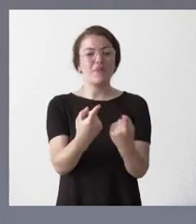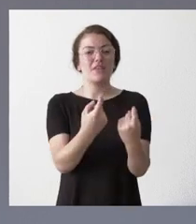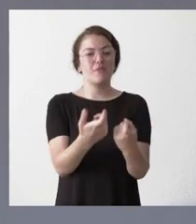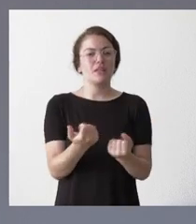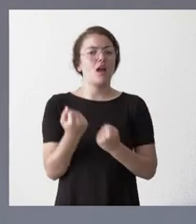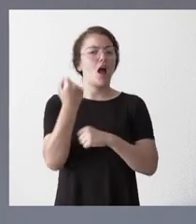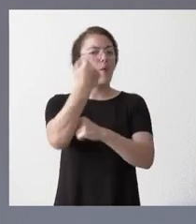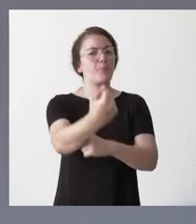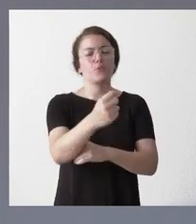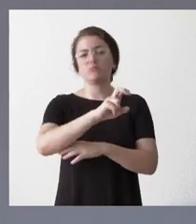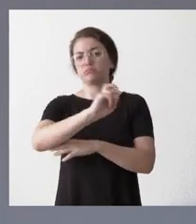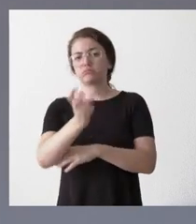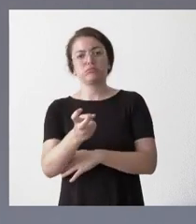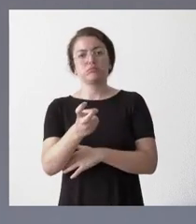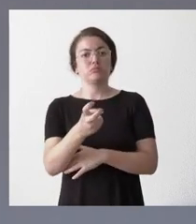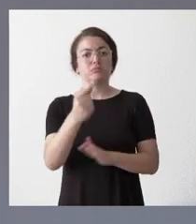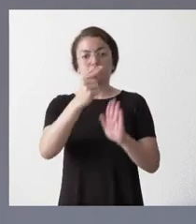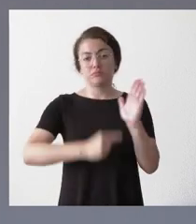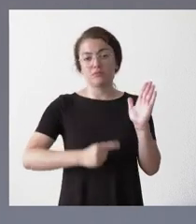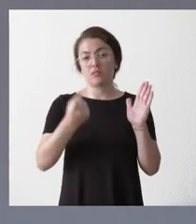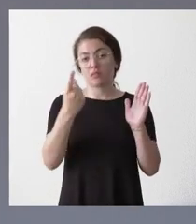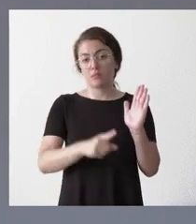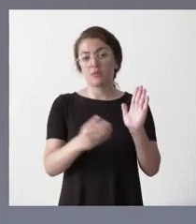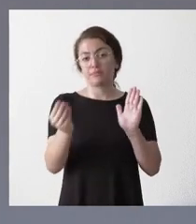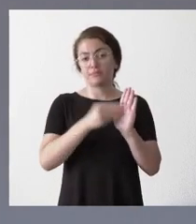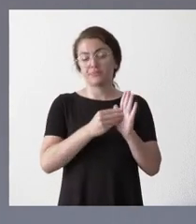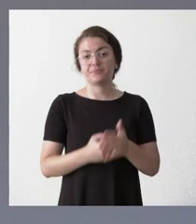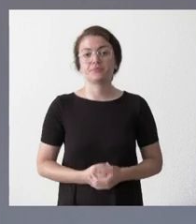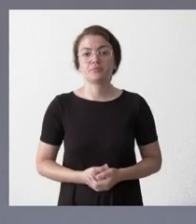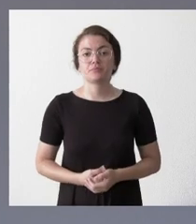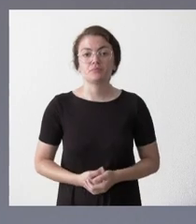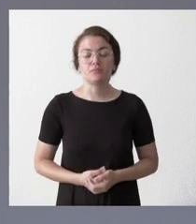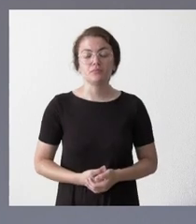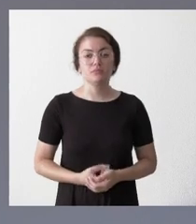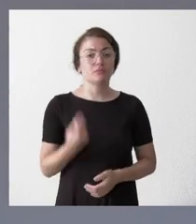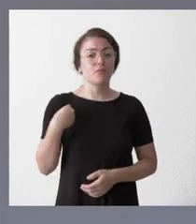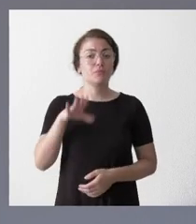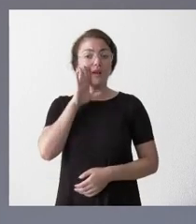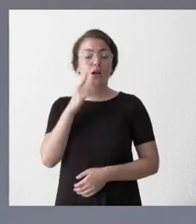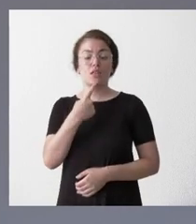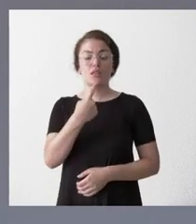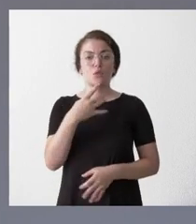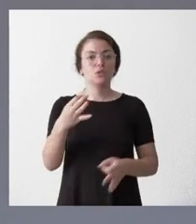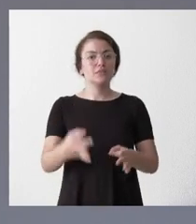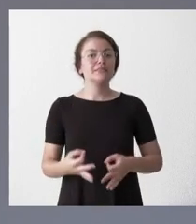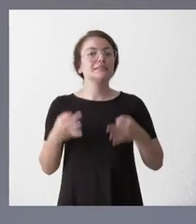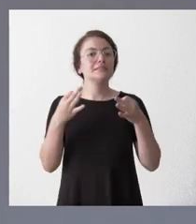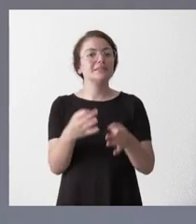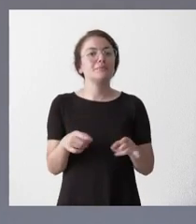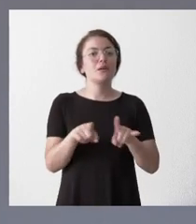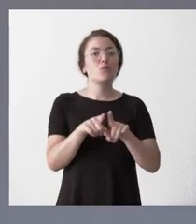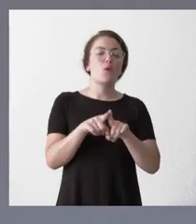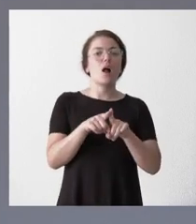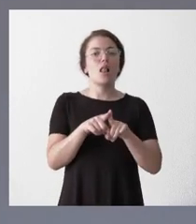y de poder solucionar estos tipos de violencia. Como les decía, siempre sin invadir el ámbito